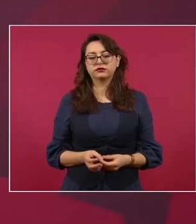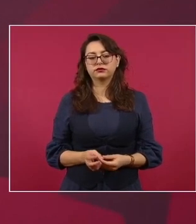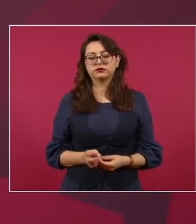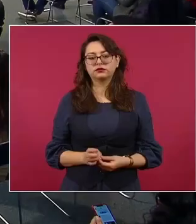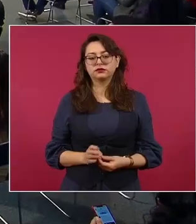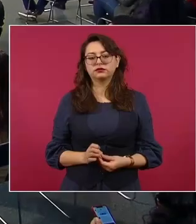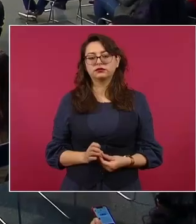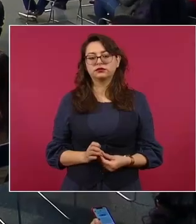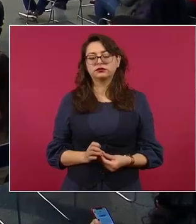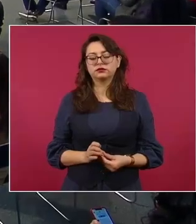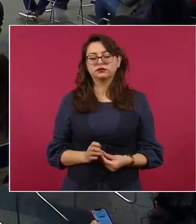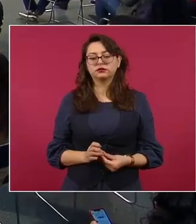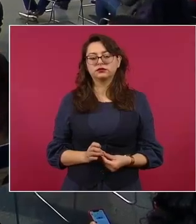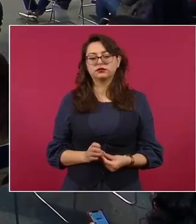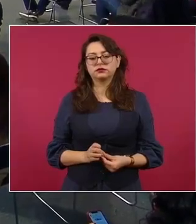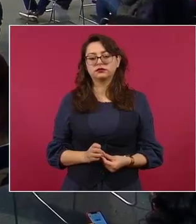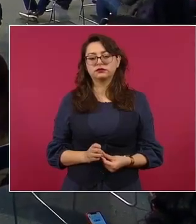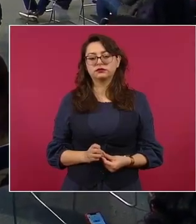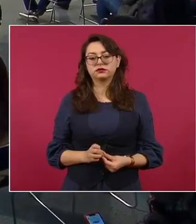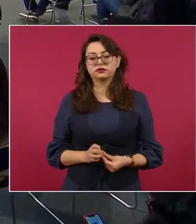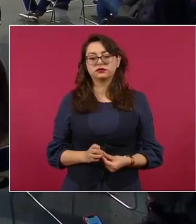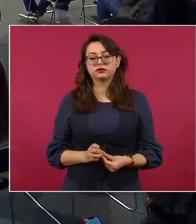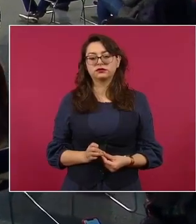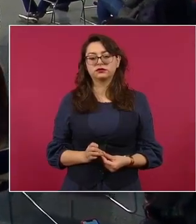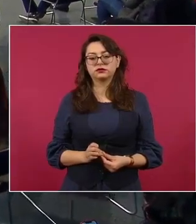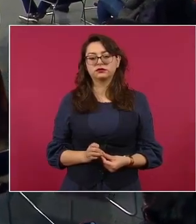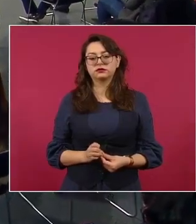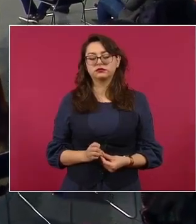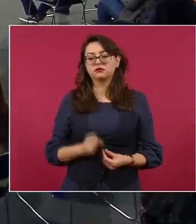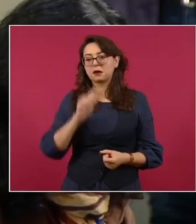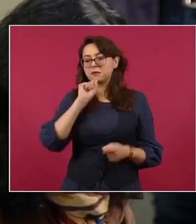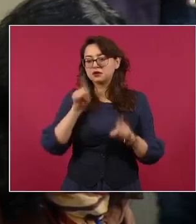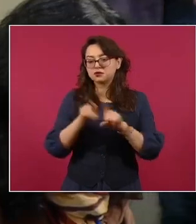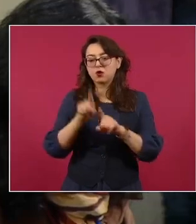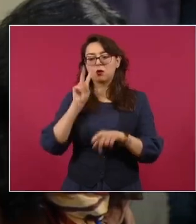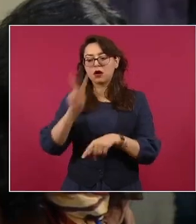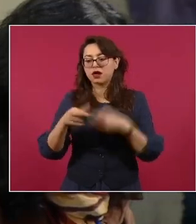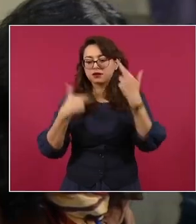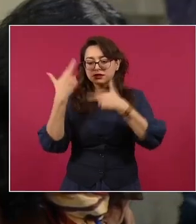los terraplenes, las terracerías, el balasto,